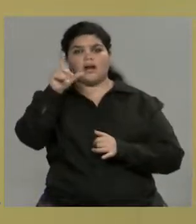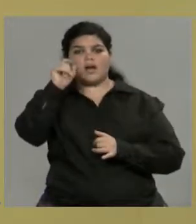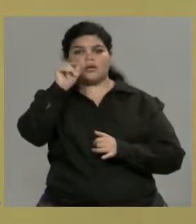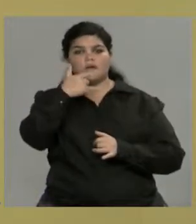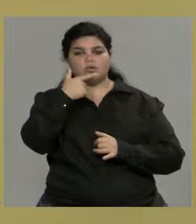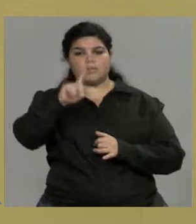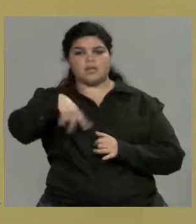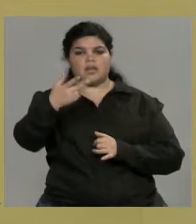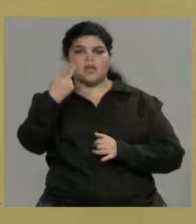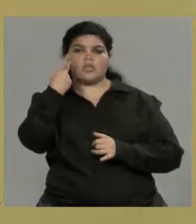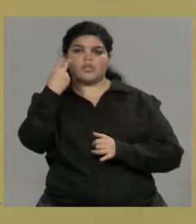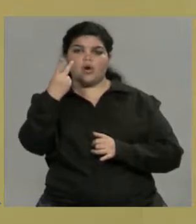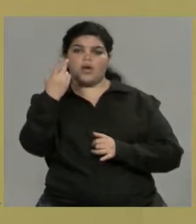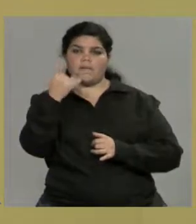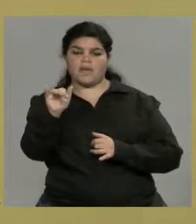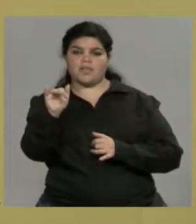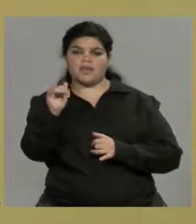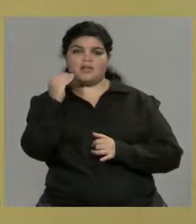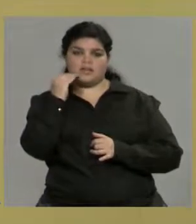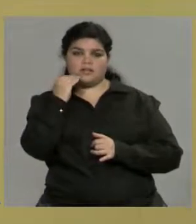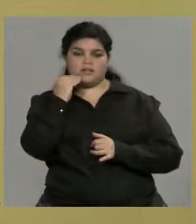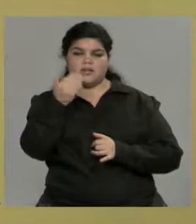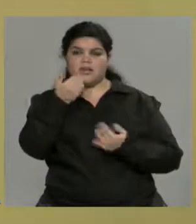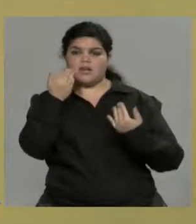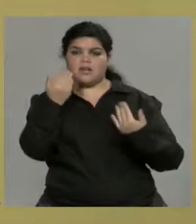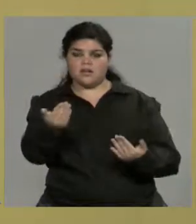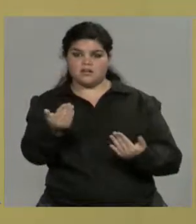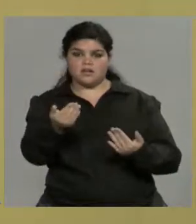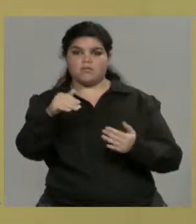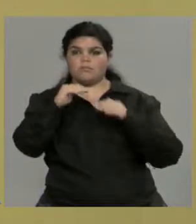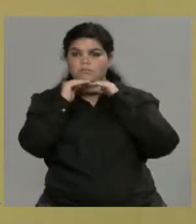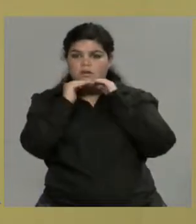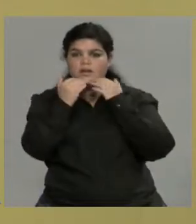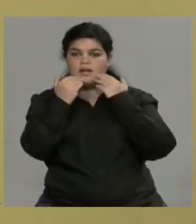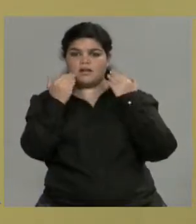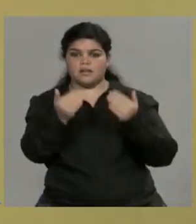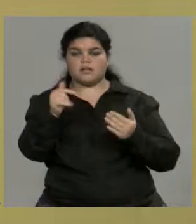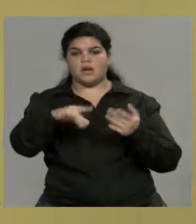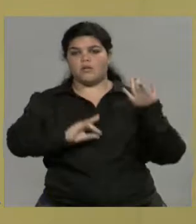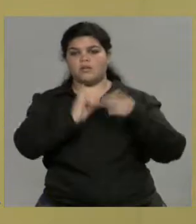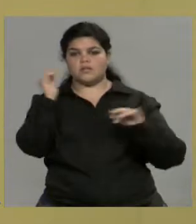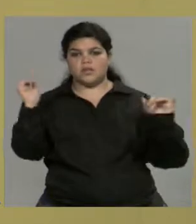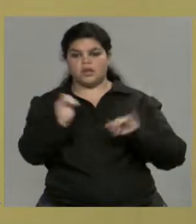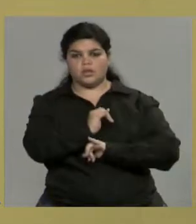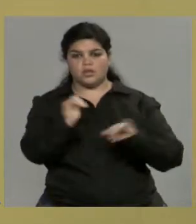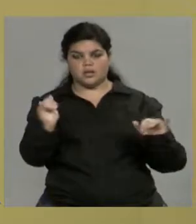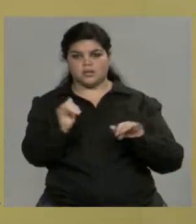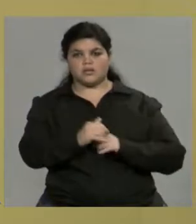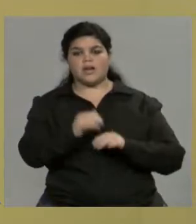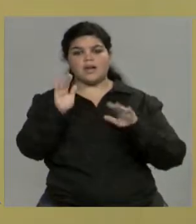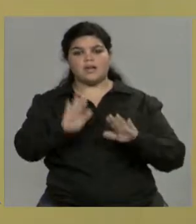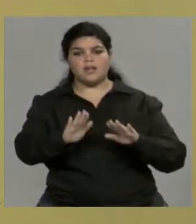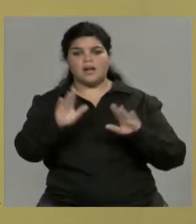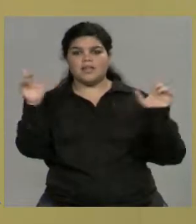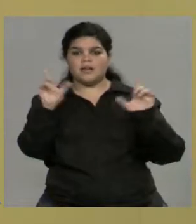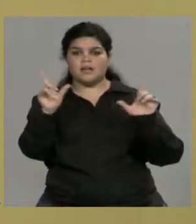mañana 14.30 en Teoría Práctica. Muchas gracias por quedarte con nosotros aquí en Universidad de Noticias. Quédate en la